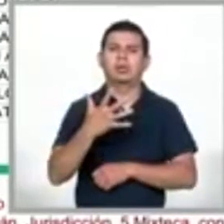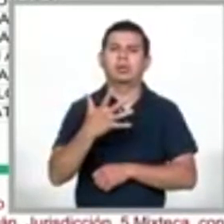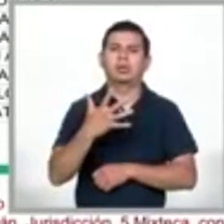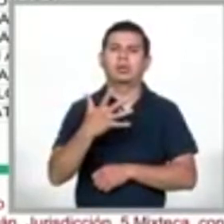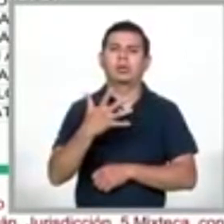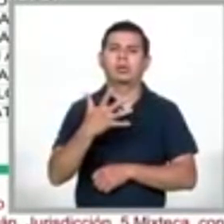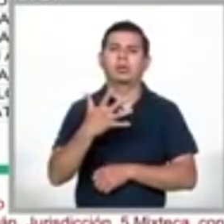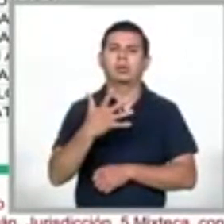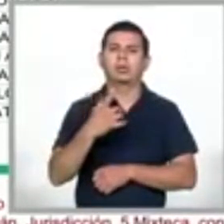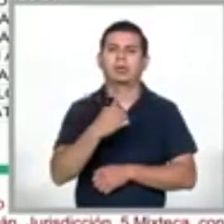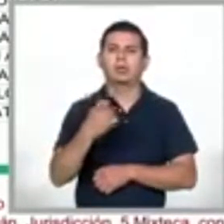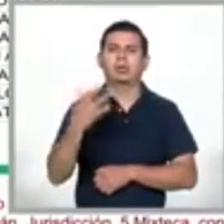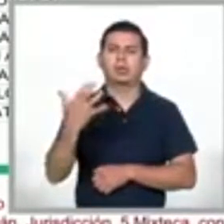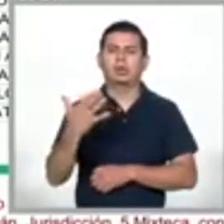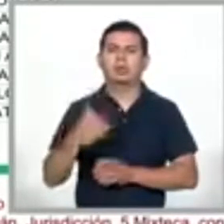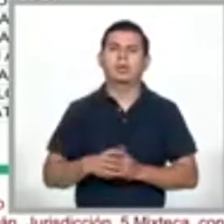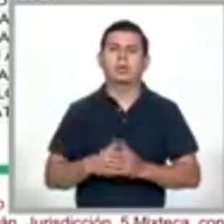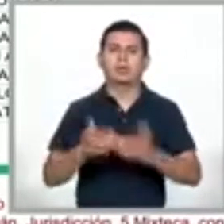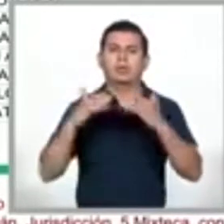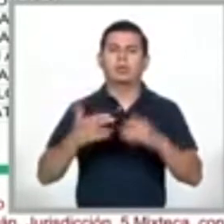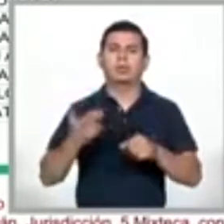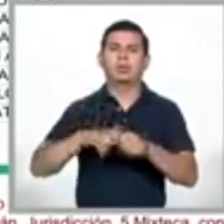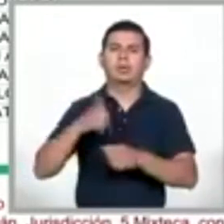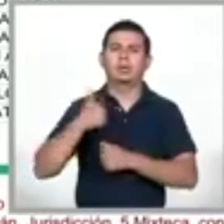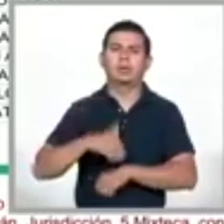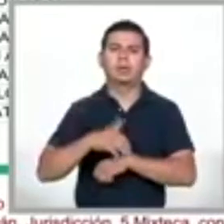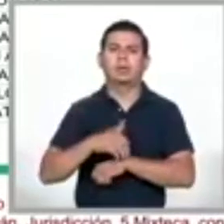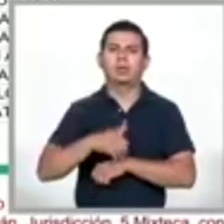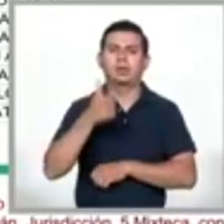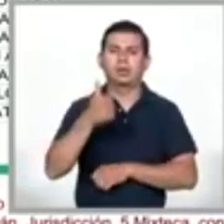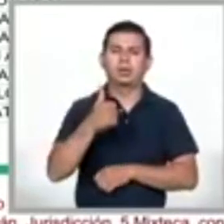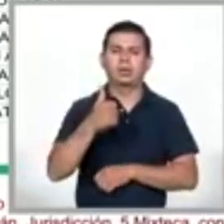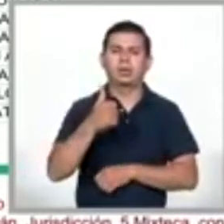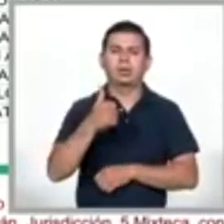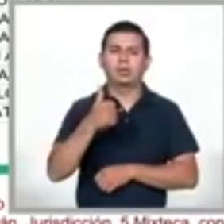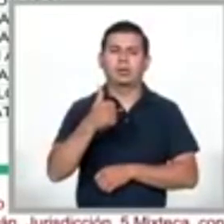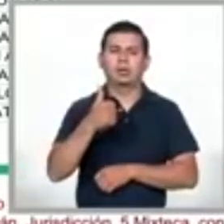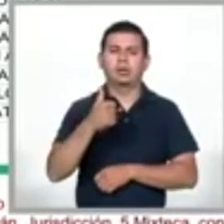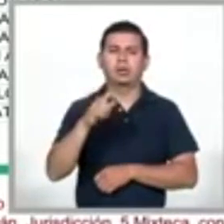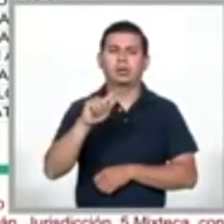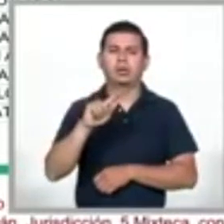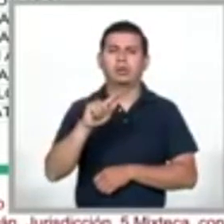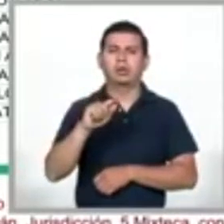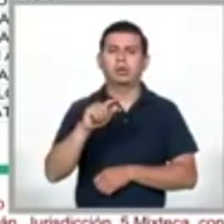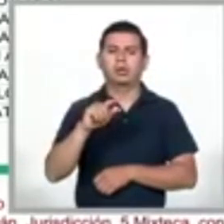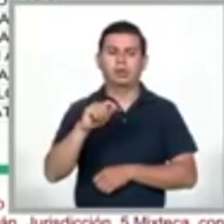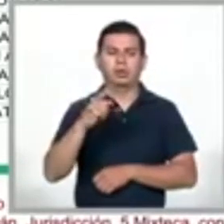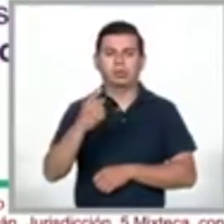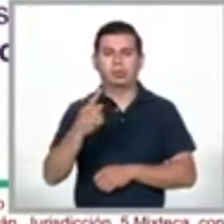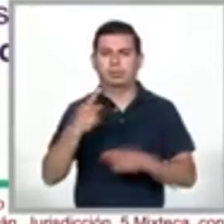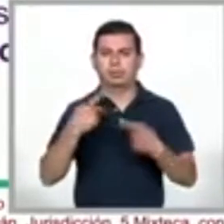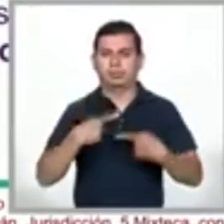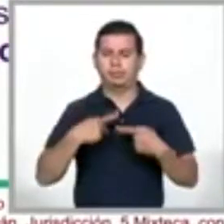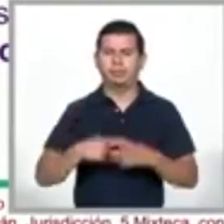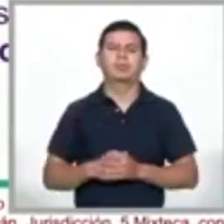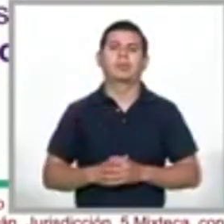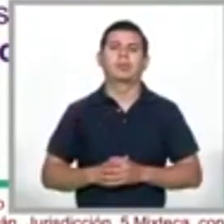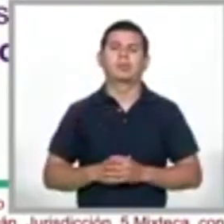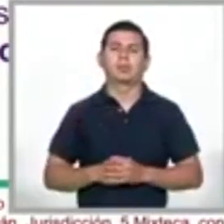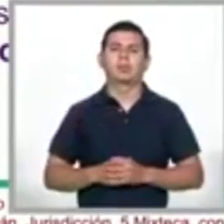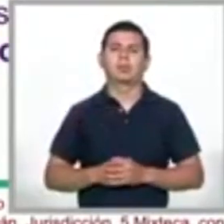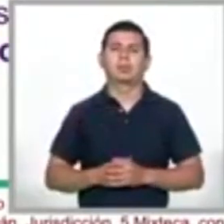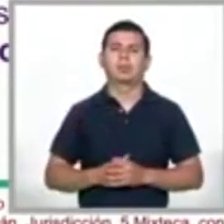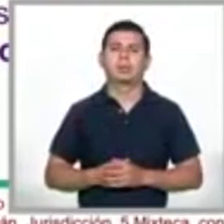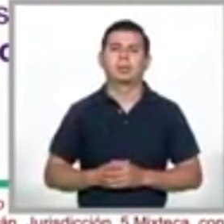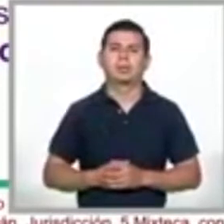5, 150 y la jurisdicción sanitaria número 6, 71. Con respecto